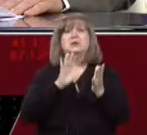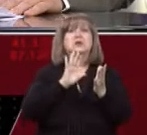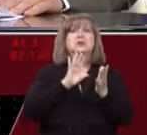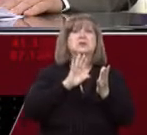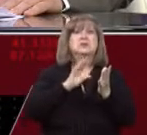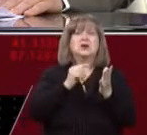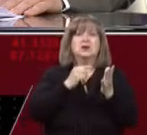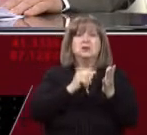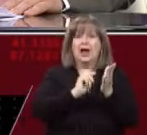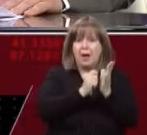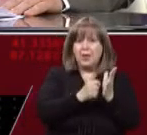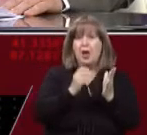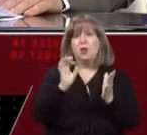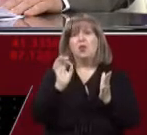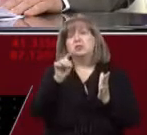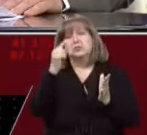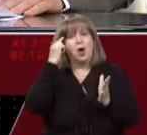esta ronda de consultas para plantearlo?